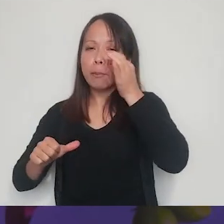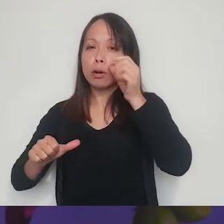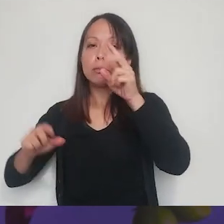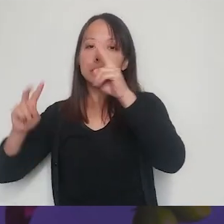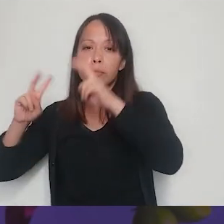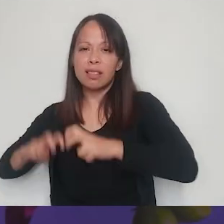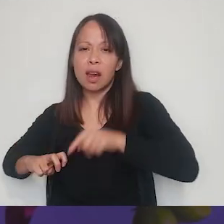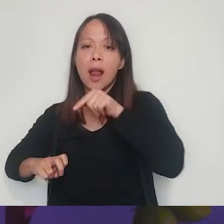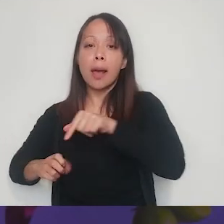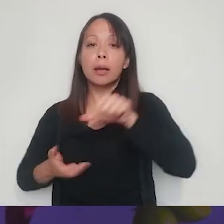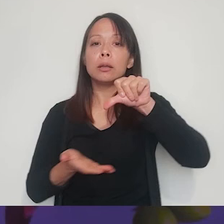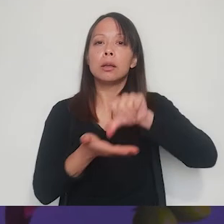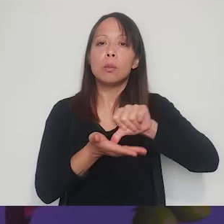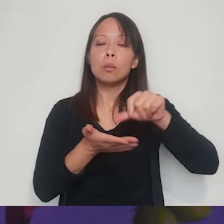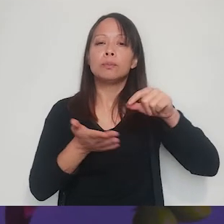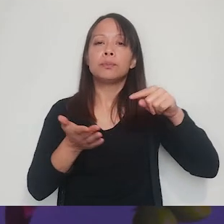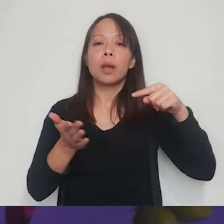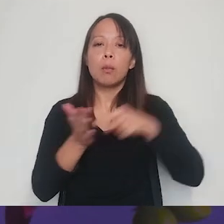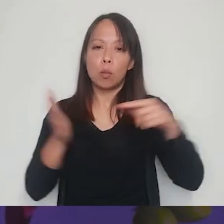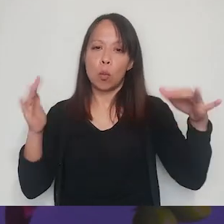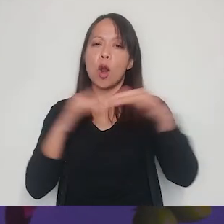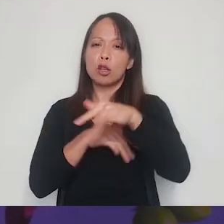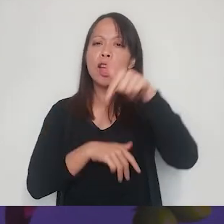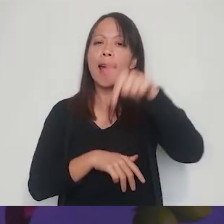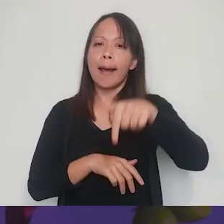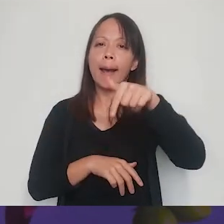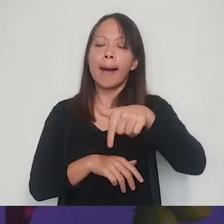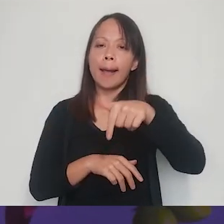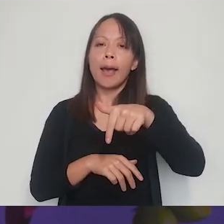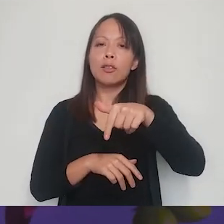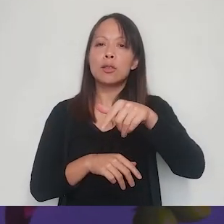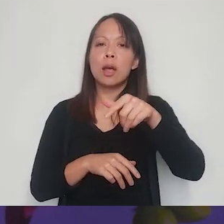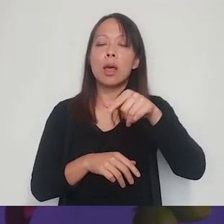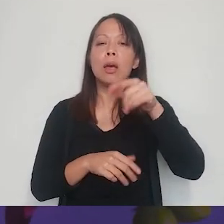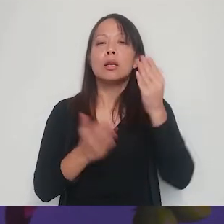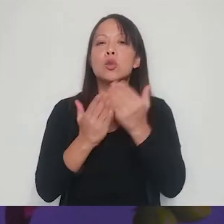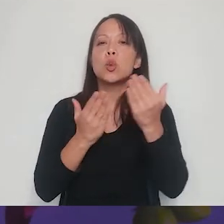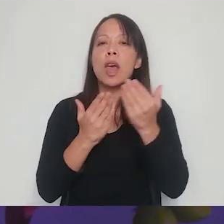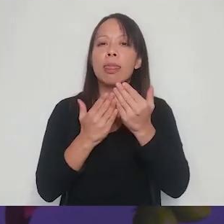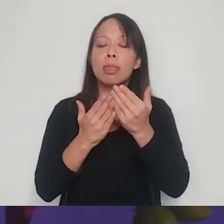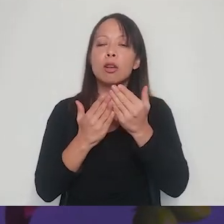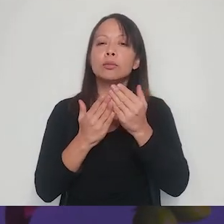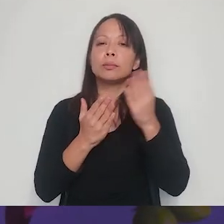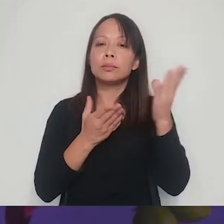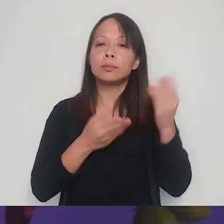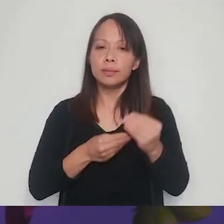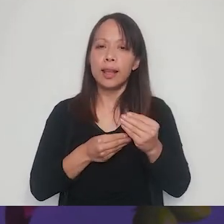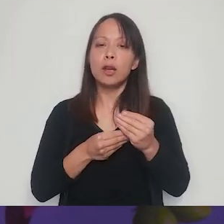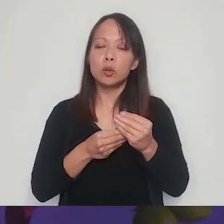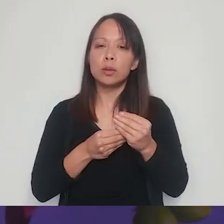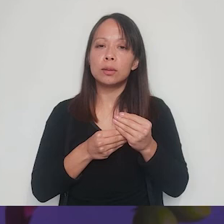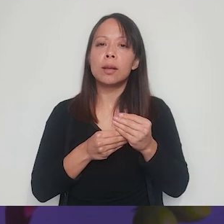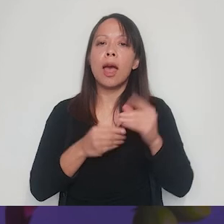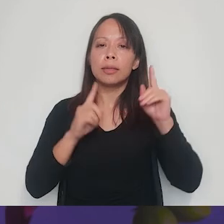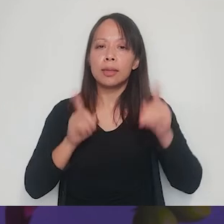en Estados Unidos, y acá en Buenos Aires está incorporado el proyecto, también como estudiante de doctorado, José Stiliano, y